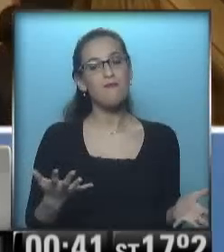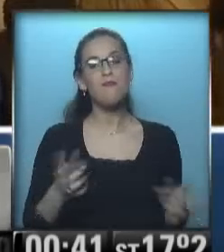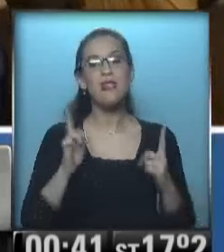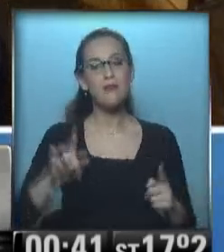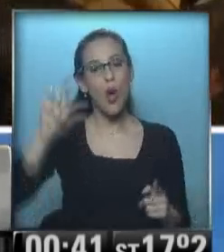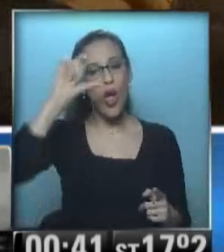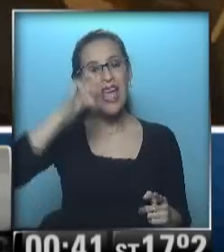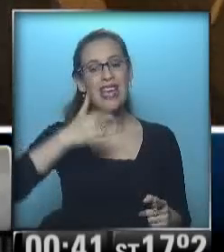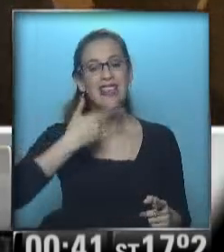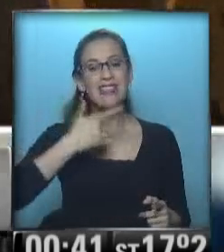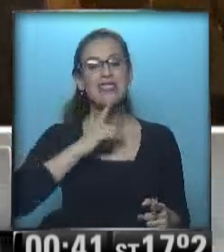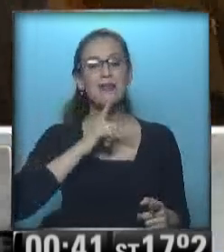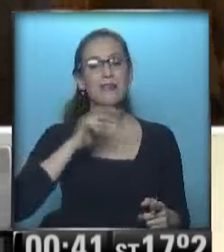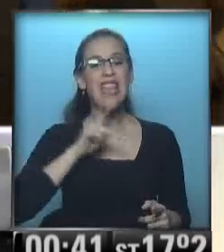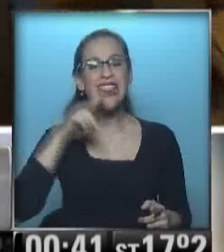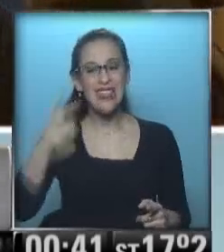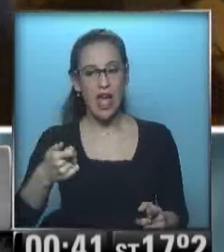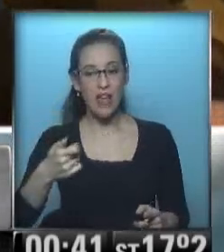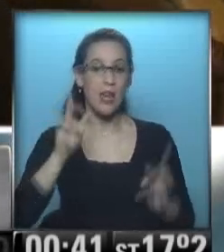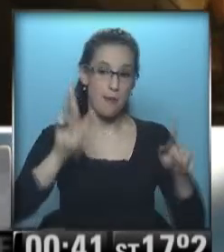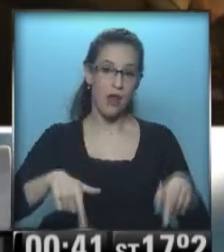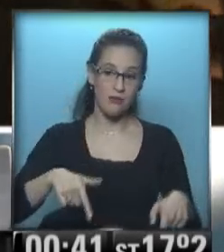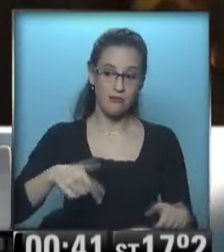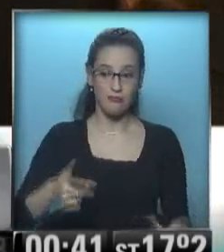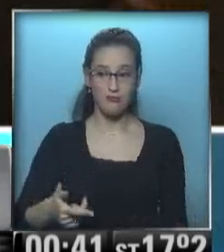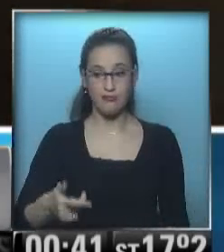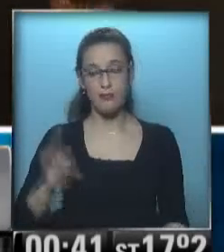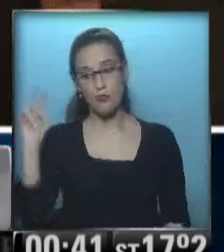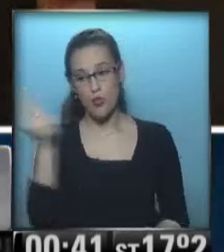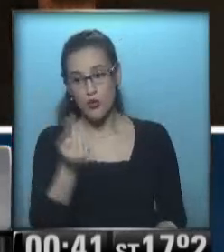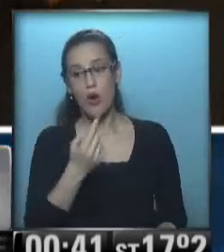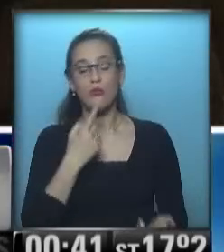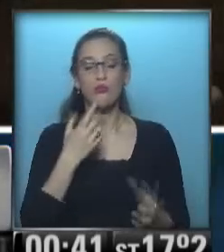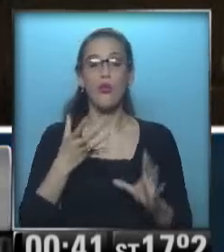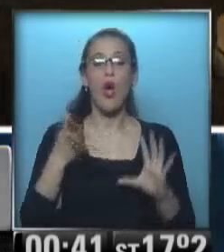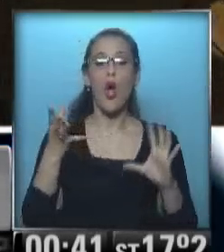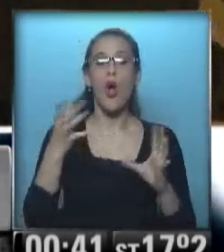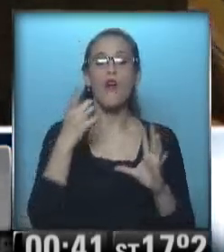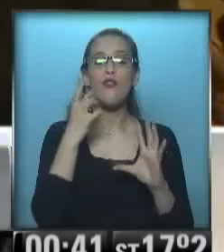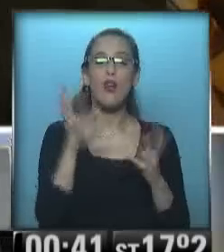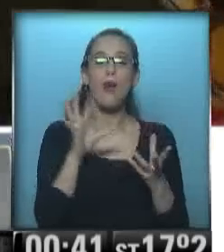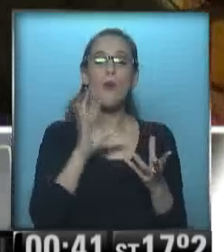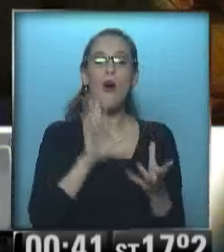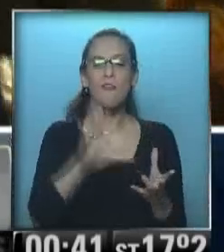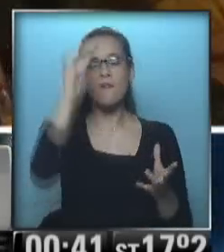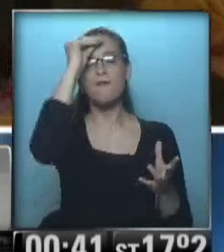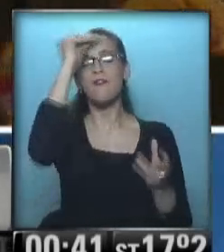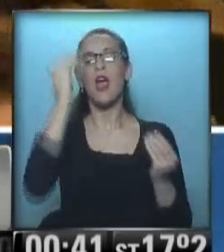Spinetta. O sea, uno se queda con lo que eligió de esa persona. Y así creo que lo vamos a